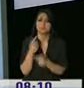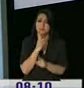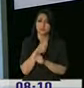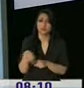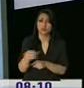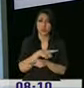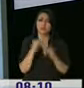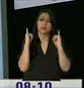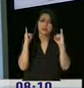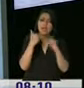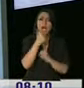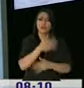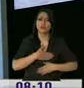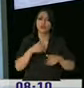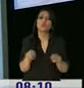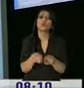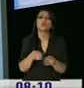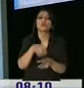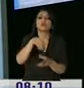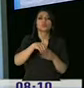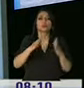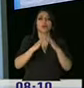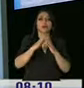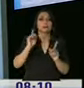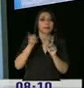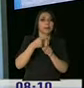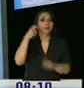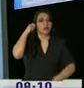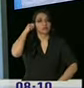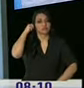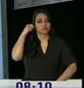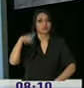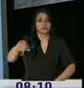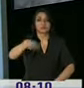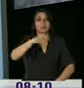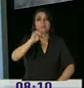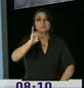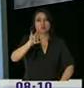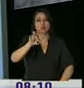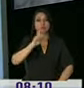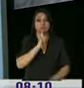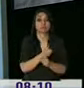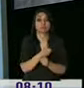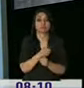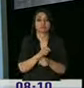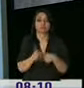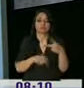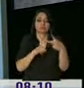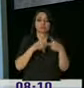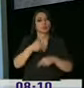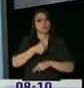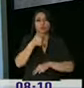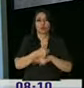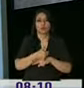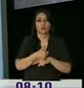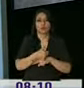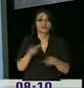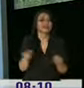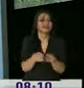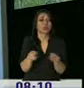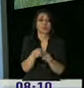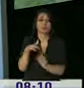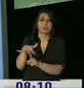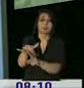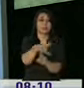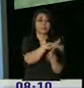como nuestra casa. Primer jalón de orejas de los vecinos, Mañosca, ¿no? Así que tengan la amabilidad. Y dos, autoridades en una cantidad de parques. Ahora que ha entrado el